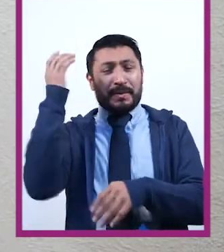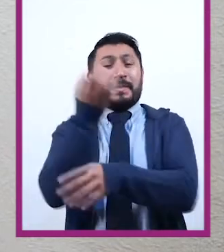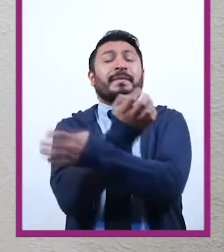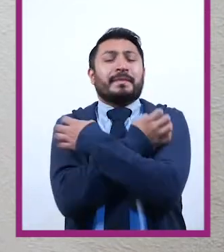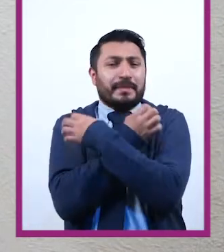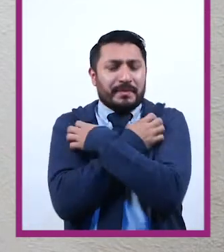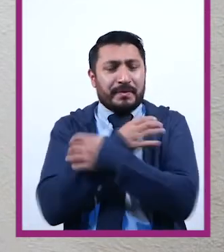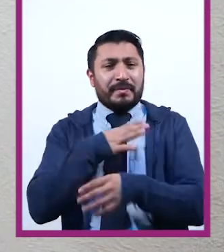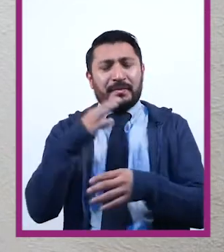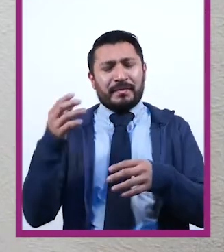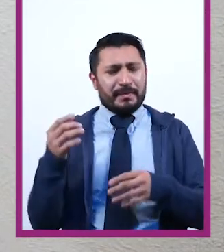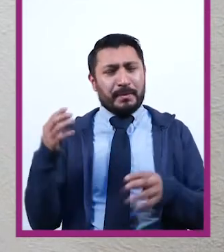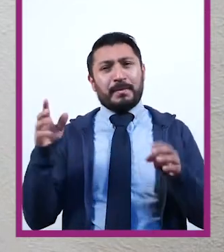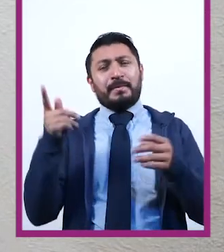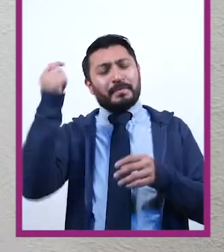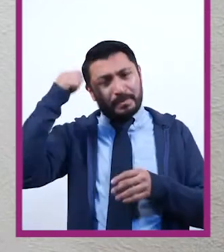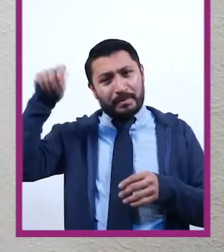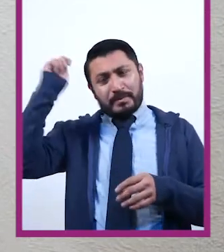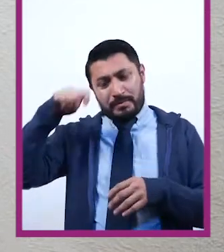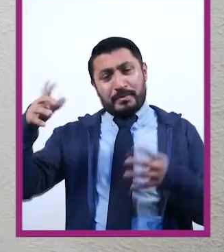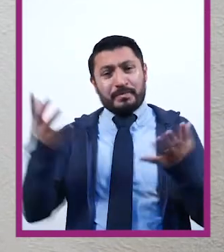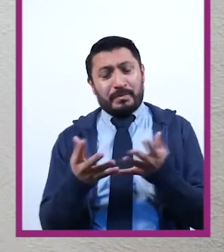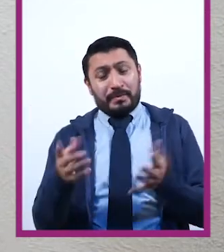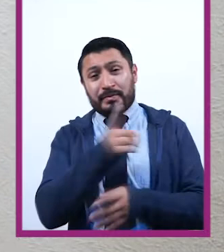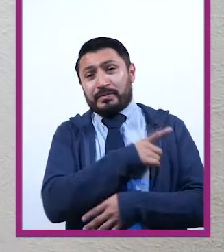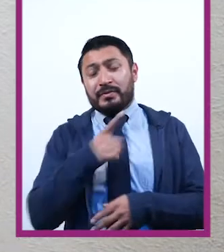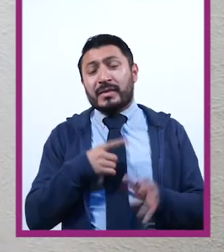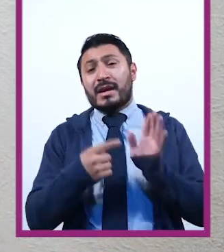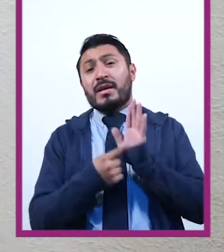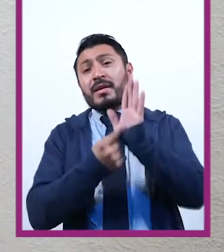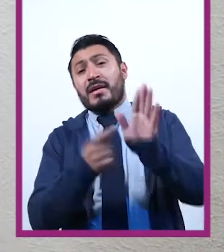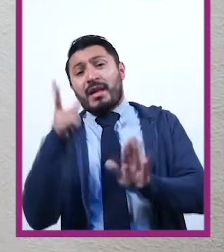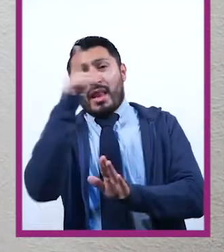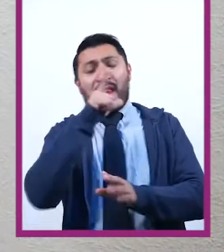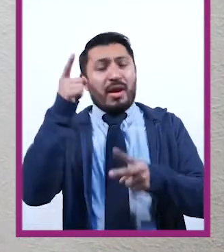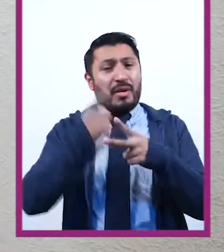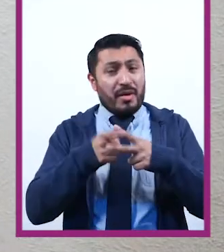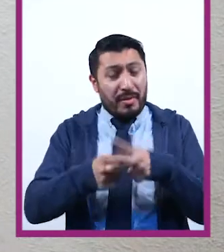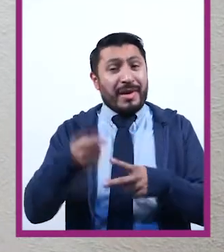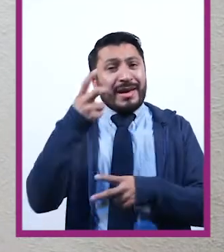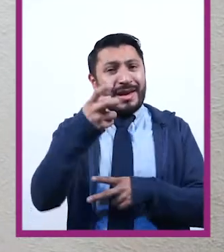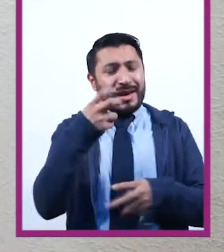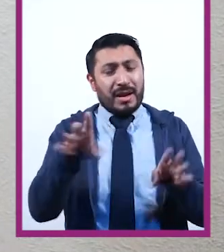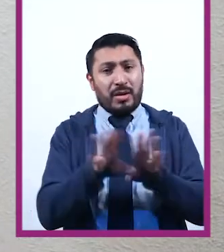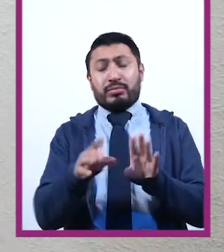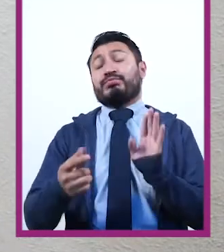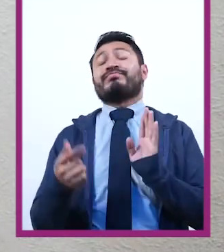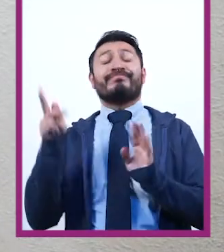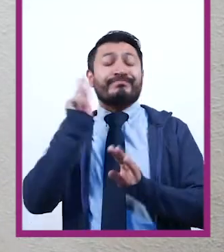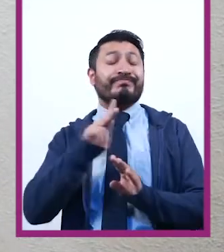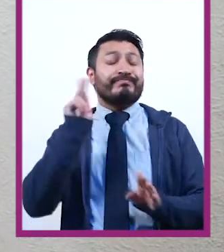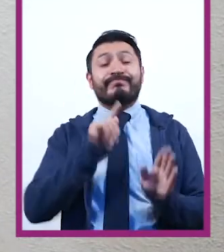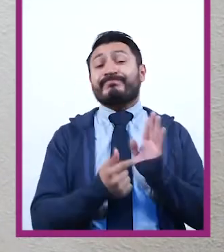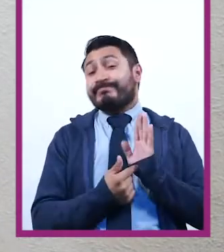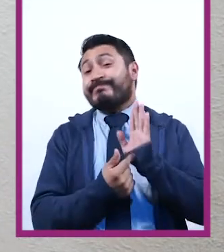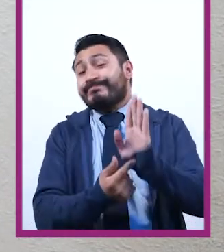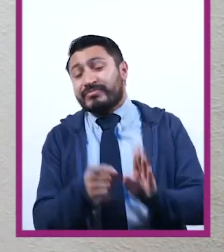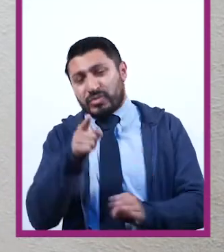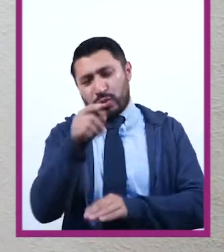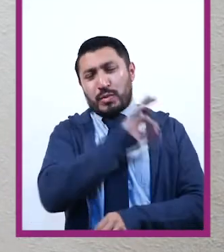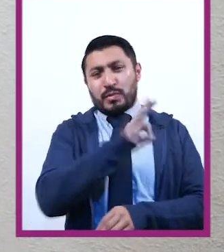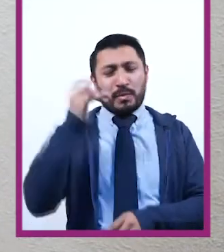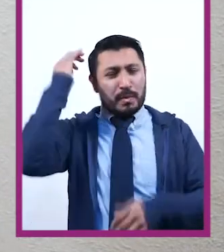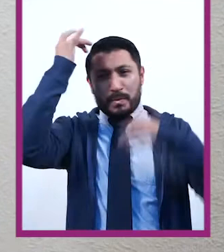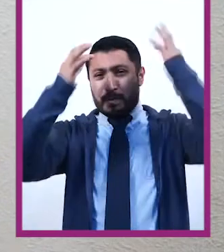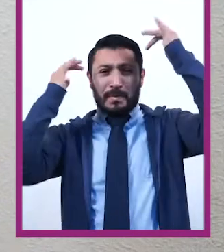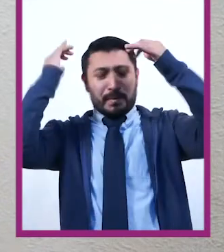sobre los que, por medio de un razonamiento educativo, se construye toda una teoría que se debe exponer con el lenguaje de las matemáticas. Es como